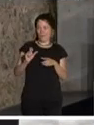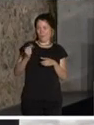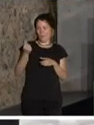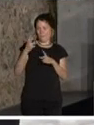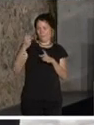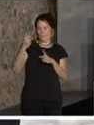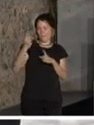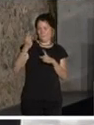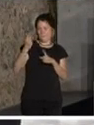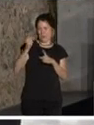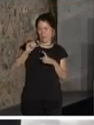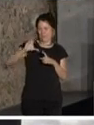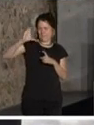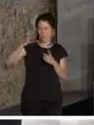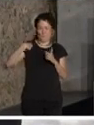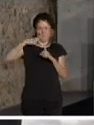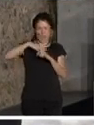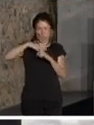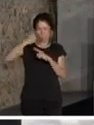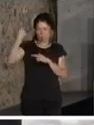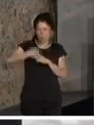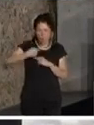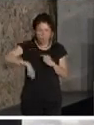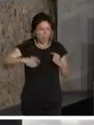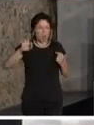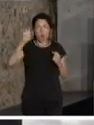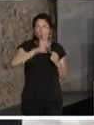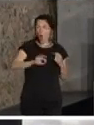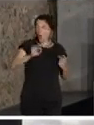la factura de la luz a las familias que